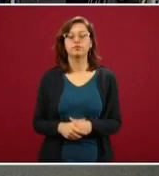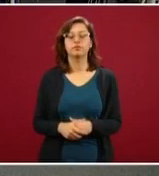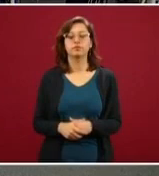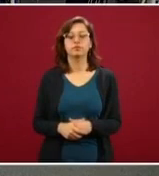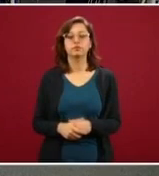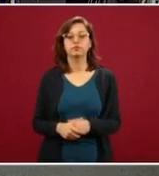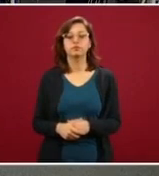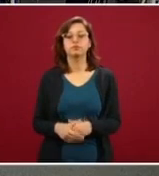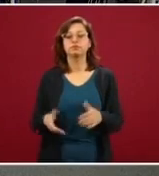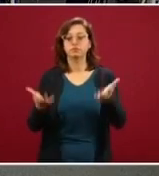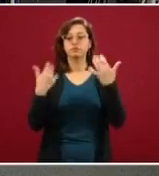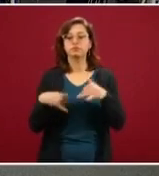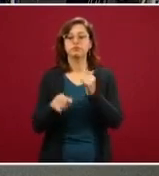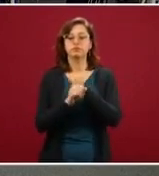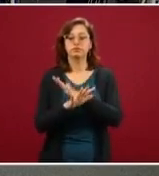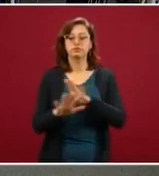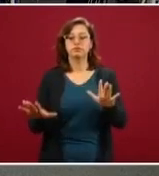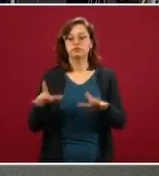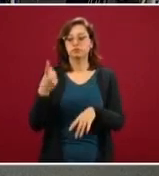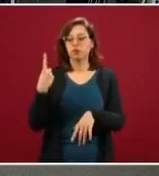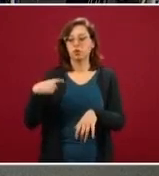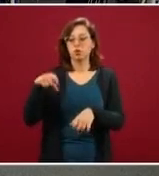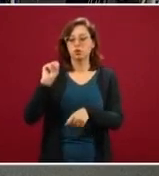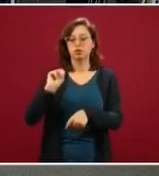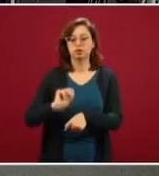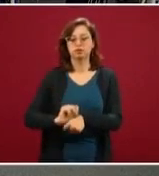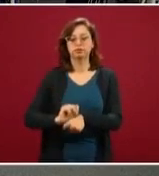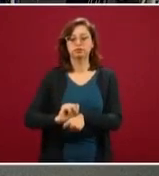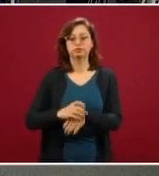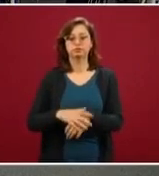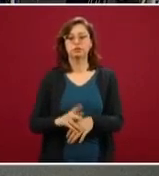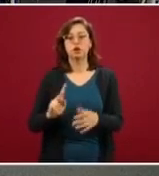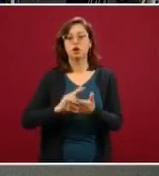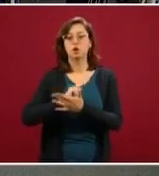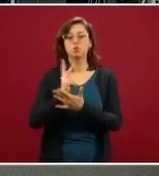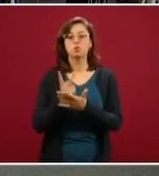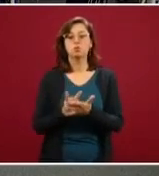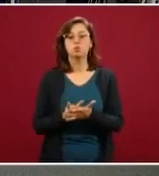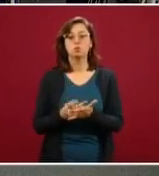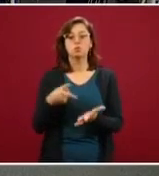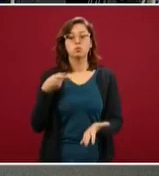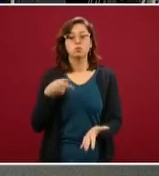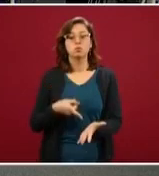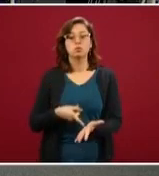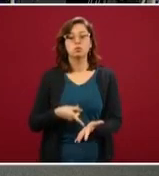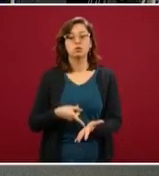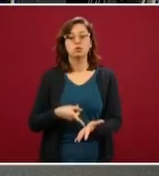es el informe. Este programa es